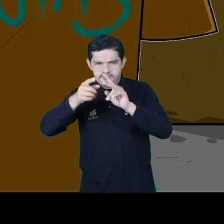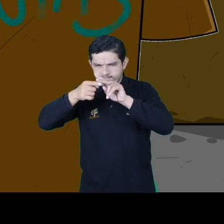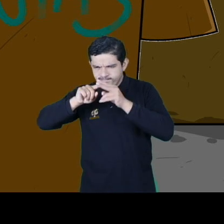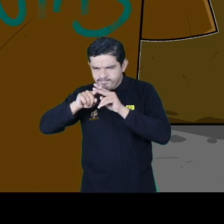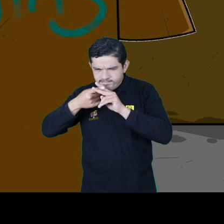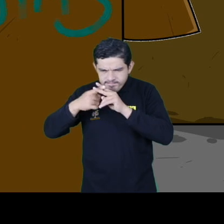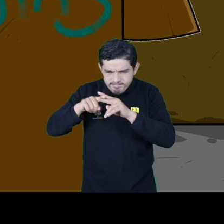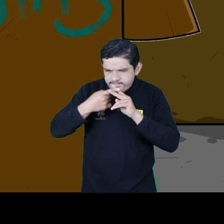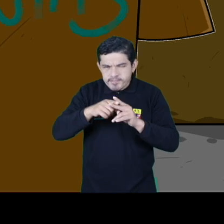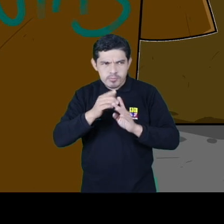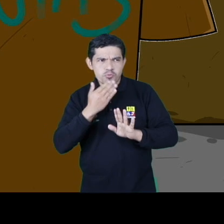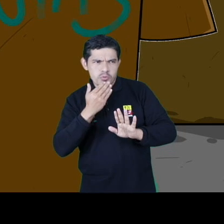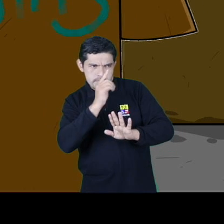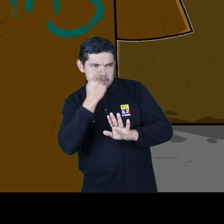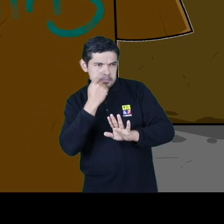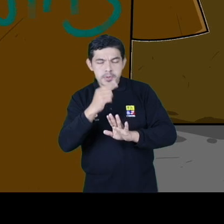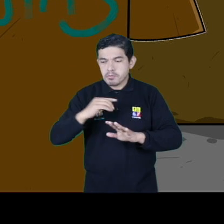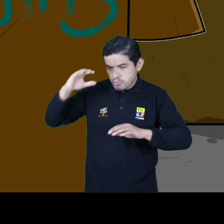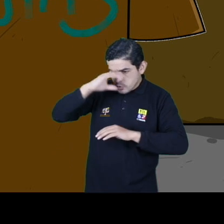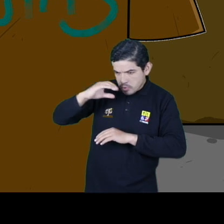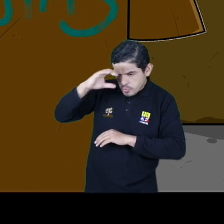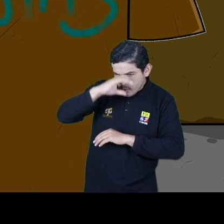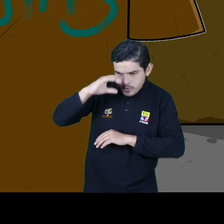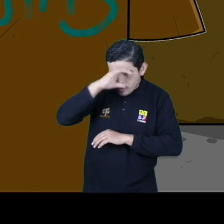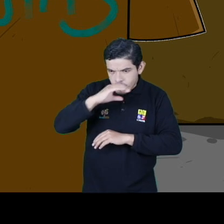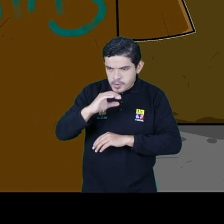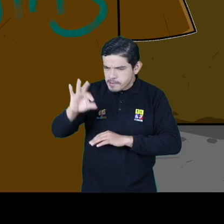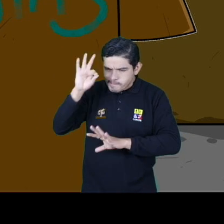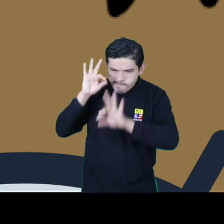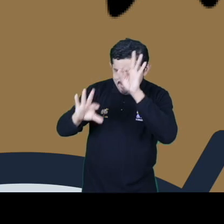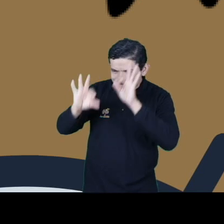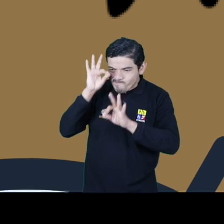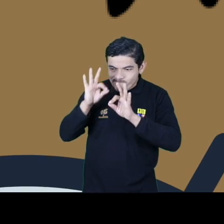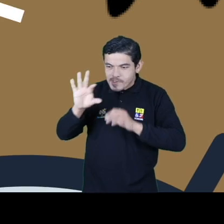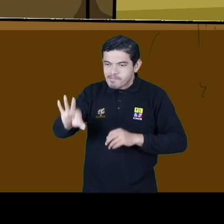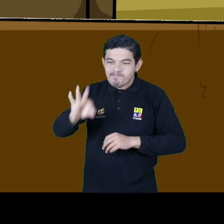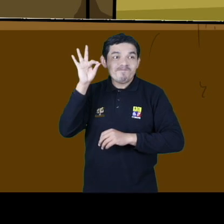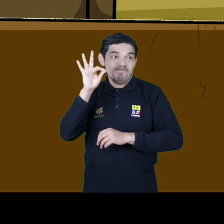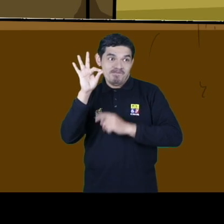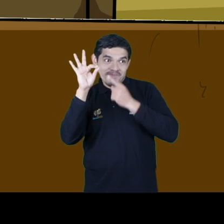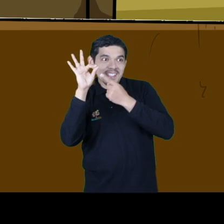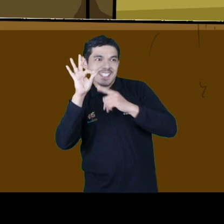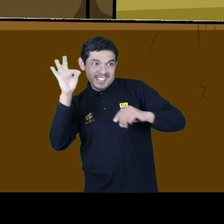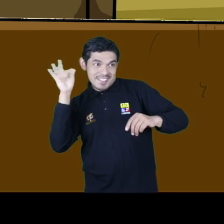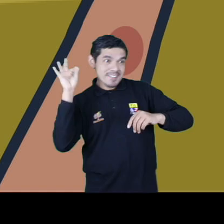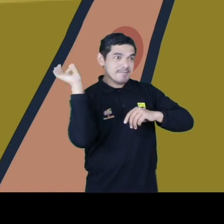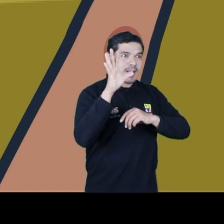A ver, por aquí esto... No, esto tampoco. ¡Ajá! ¡Lo tengo! ¡Atrápala, Teo!